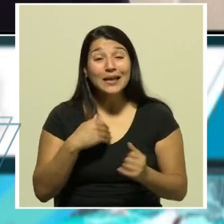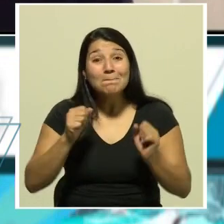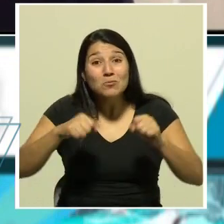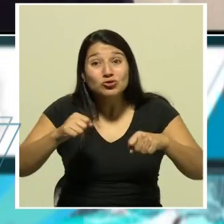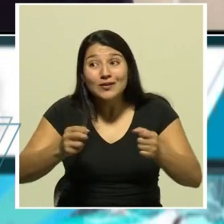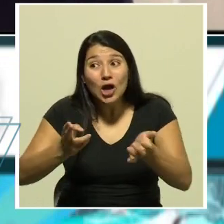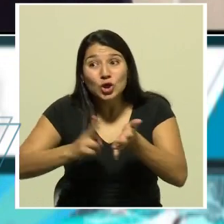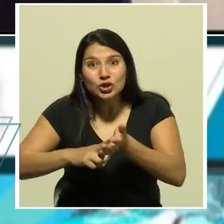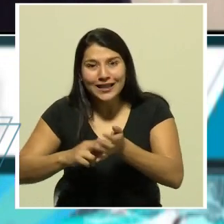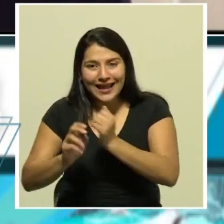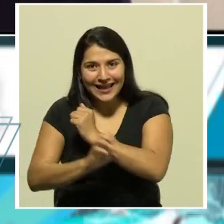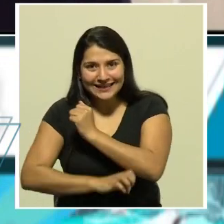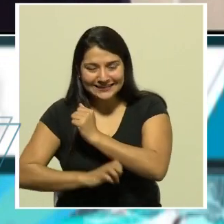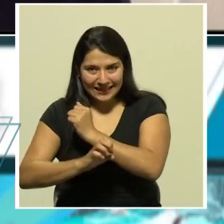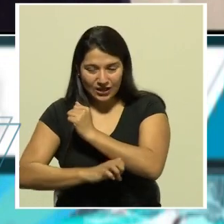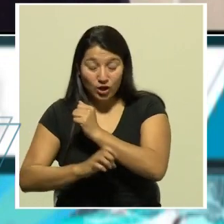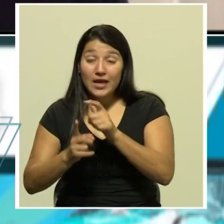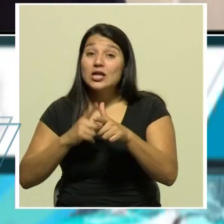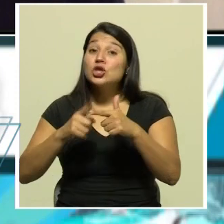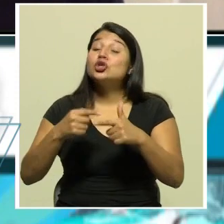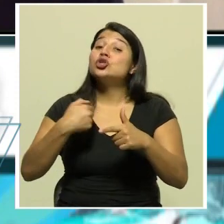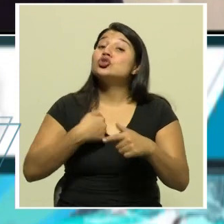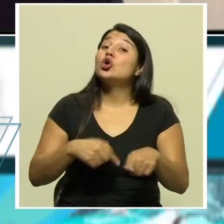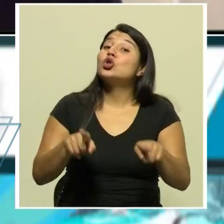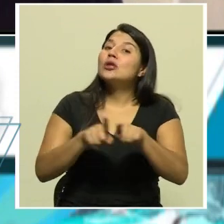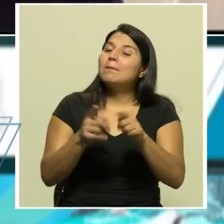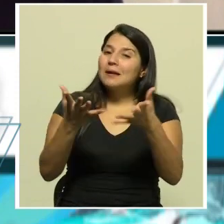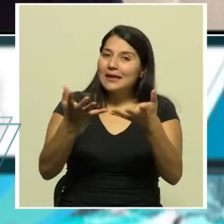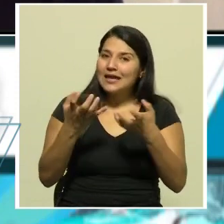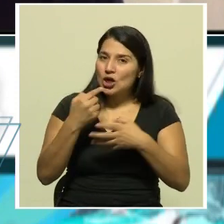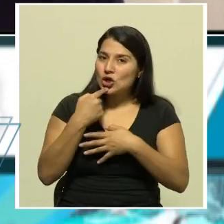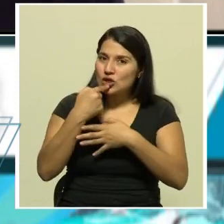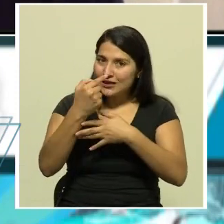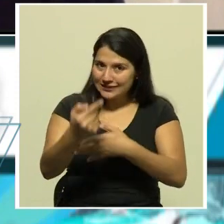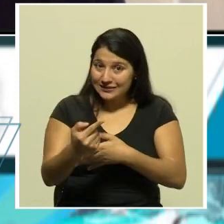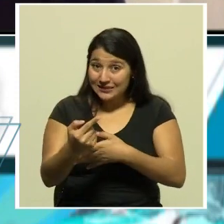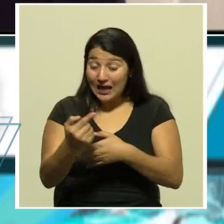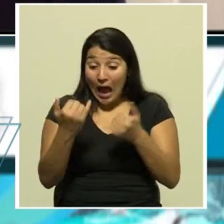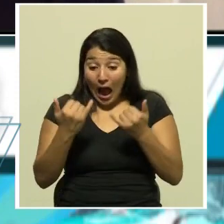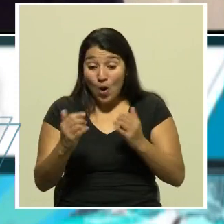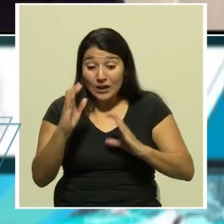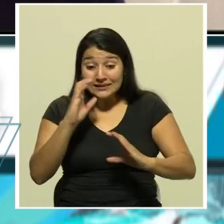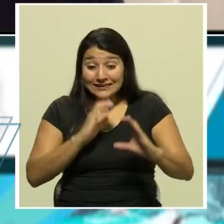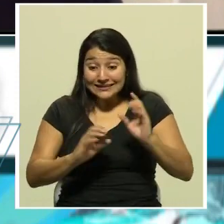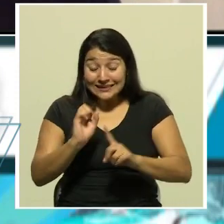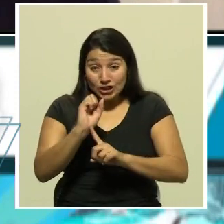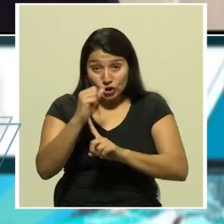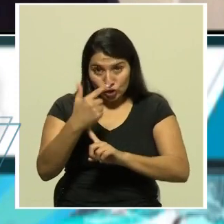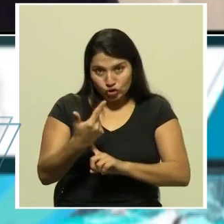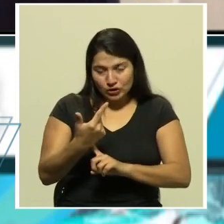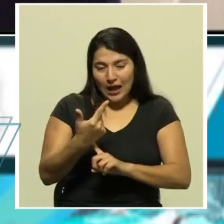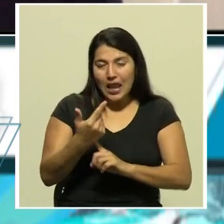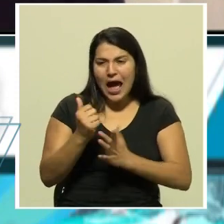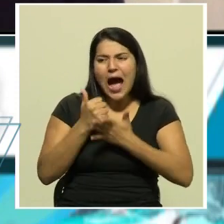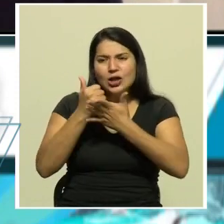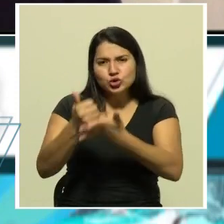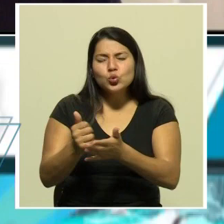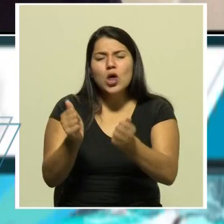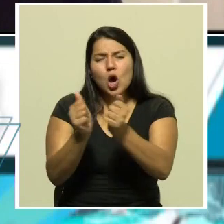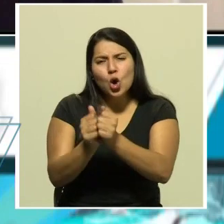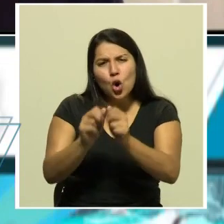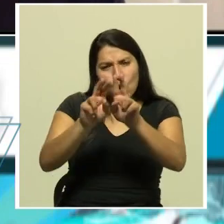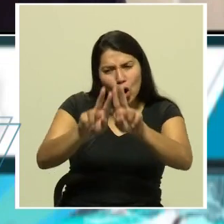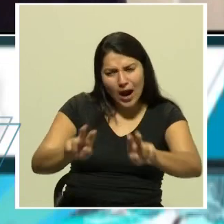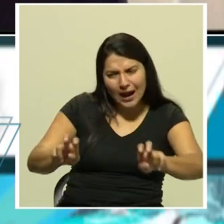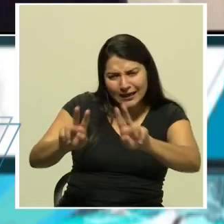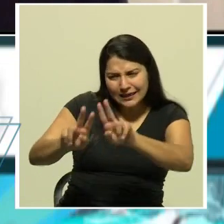obra. Entonces, yo aquí también quisiera decir que la contribución hoy de las ciencias sociales, no solamente a través del análisis tan vivo, ¿verdad?, de la